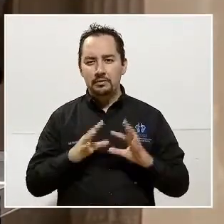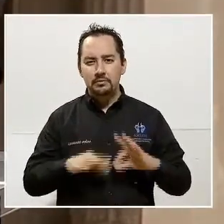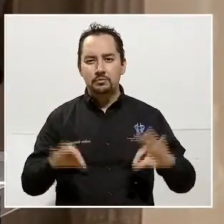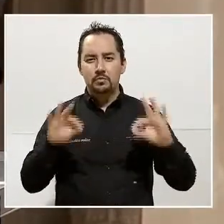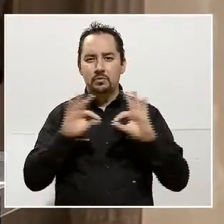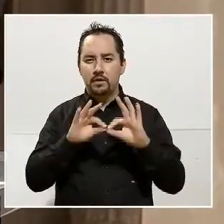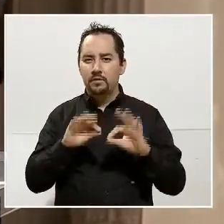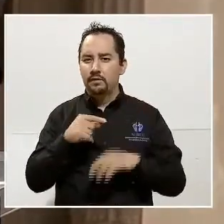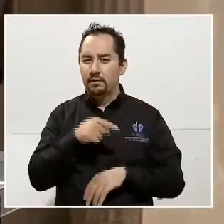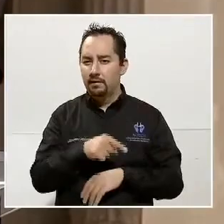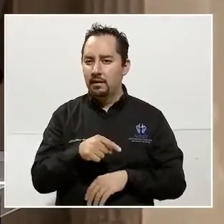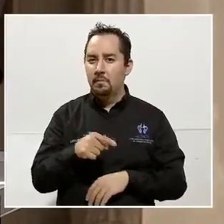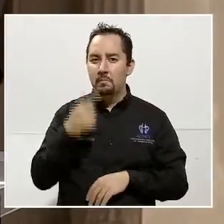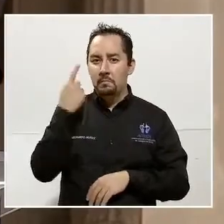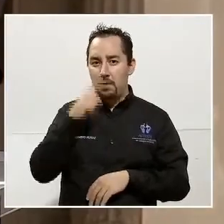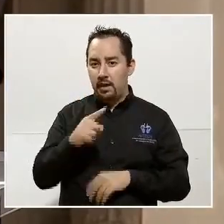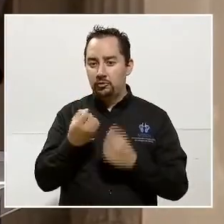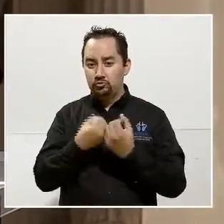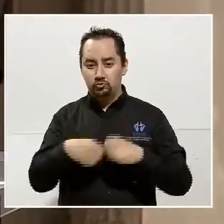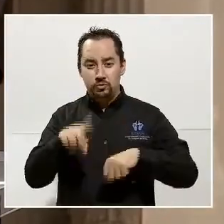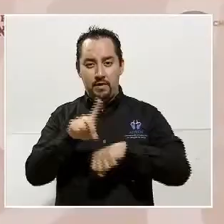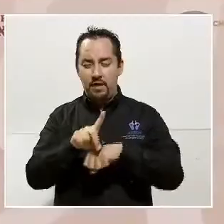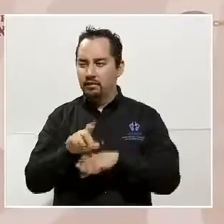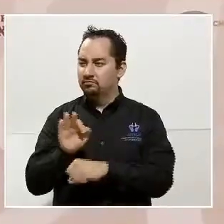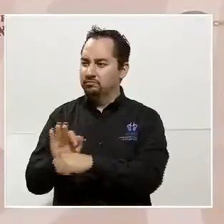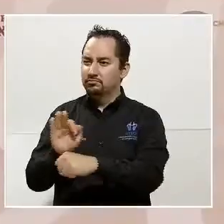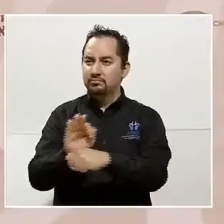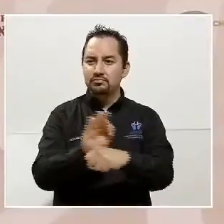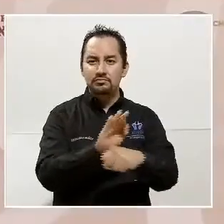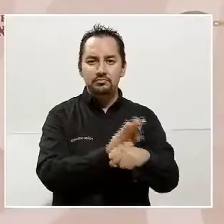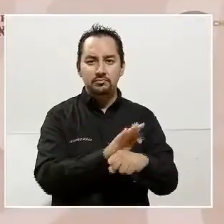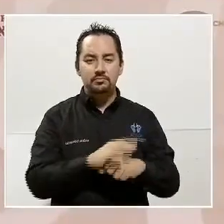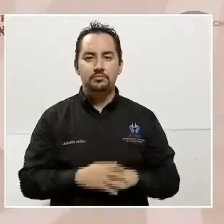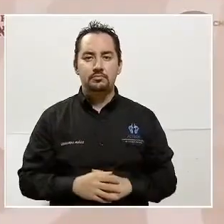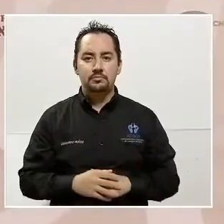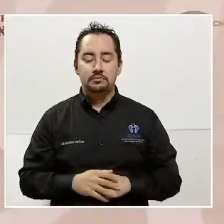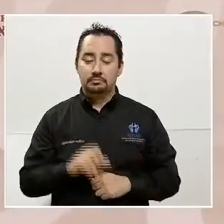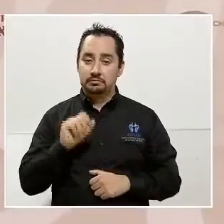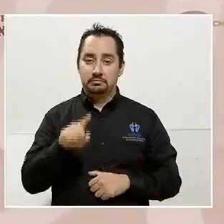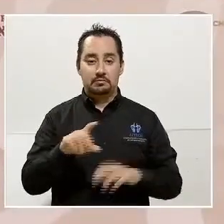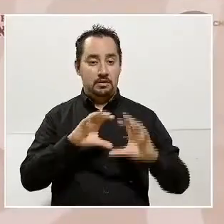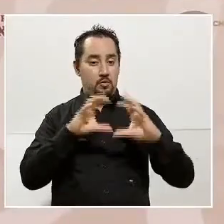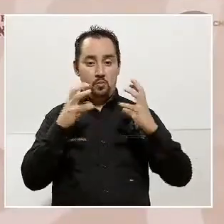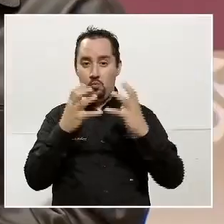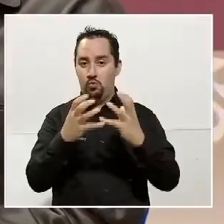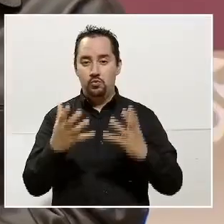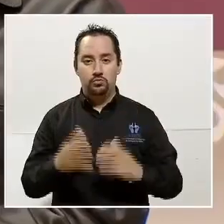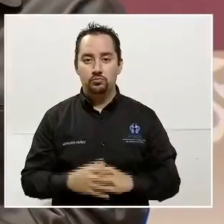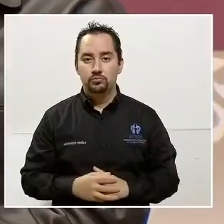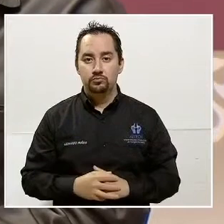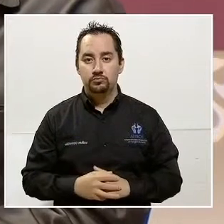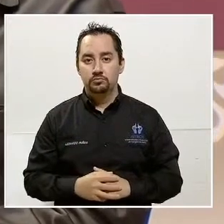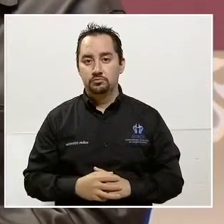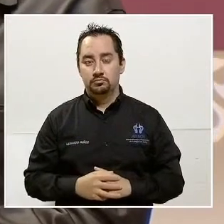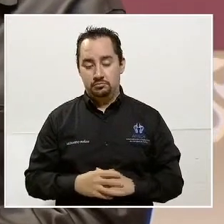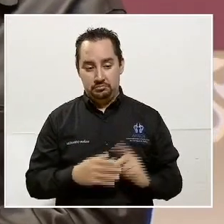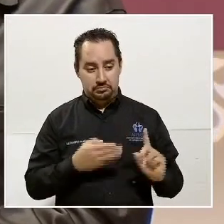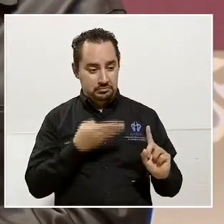importantes del país y del mundo, un